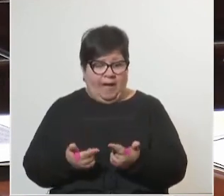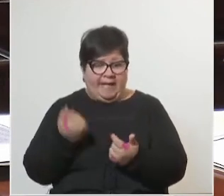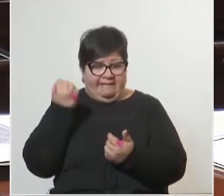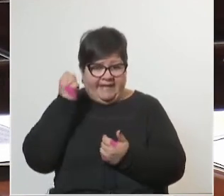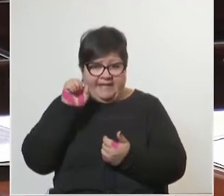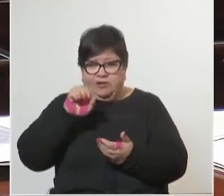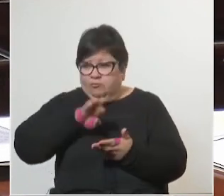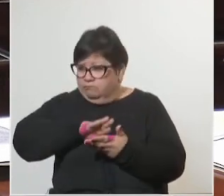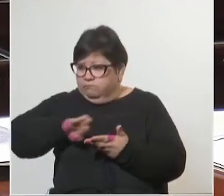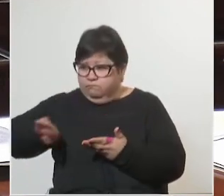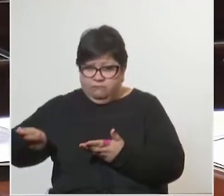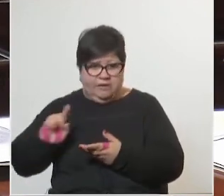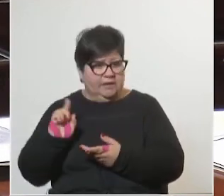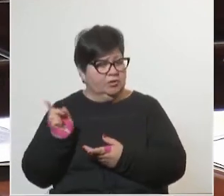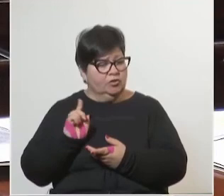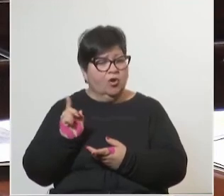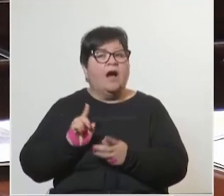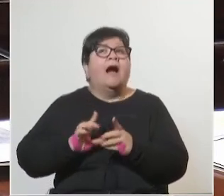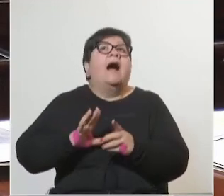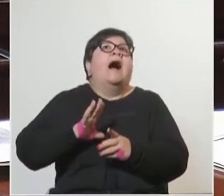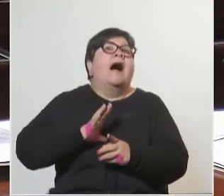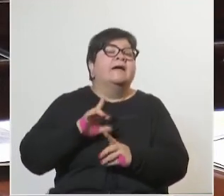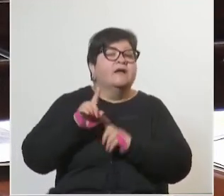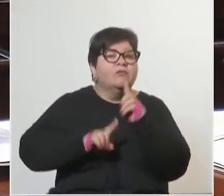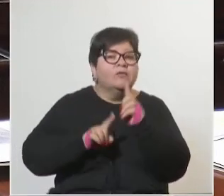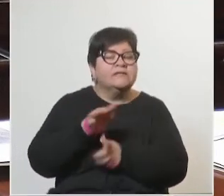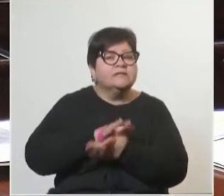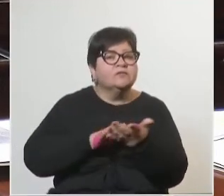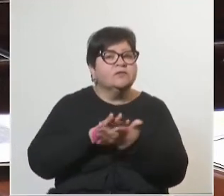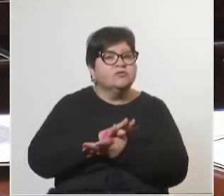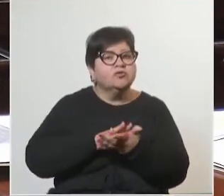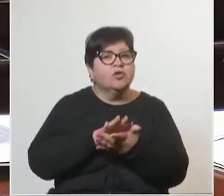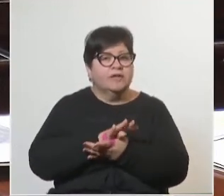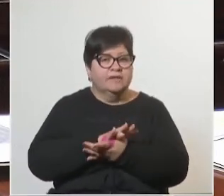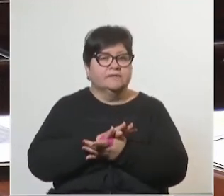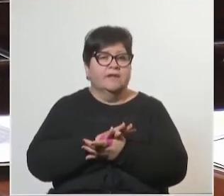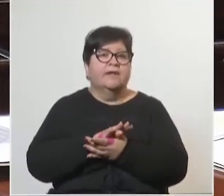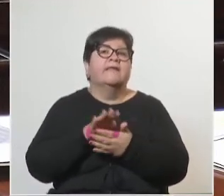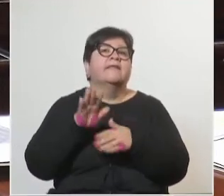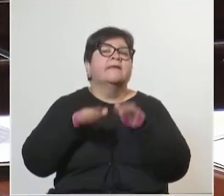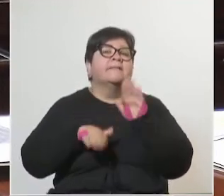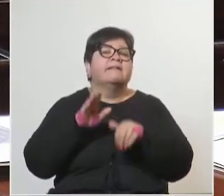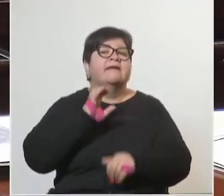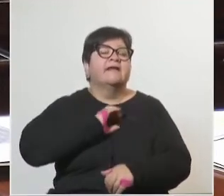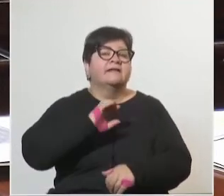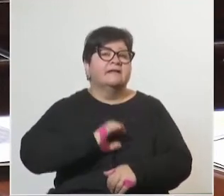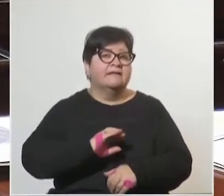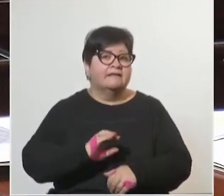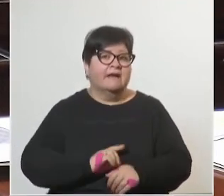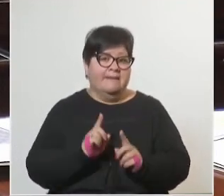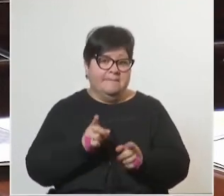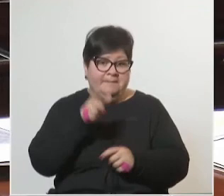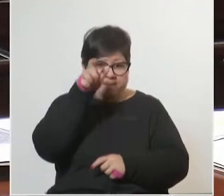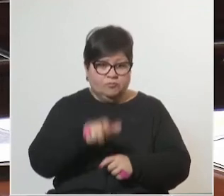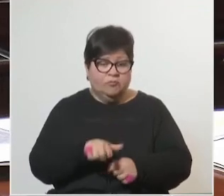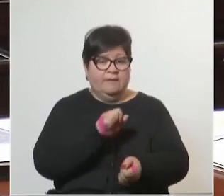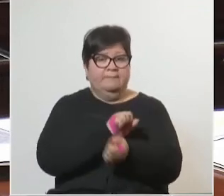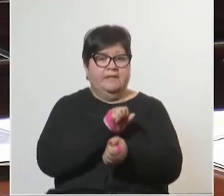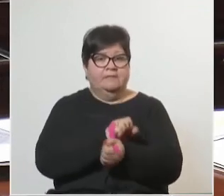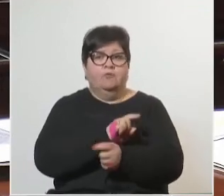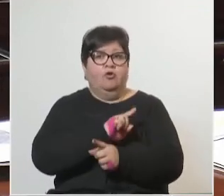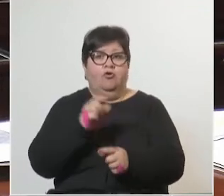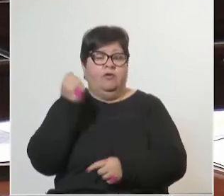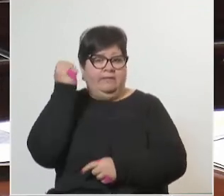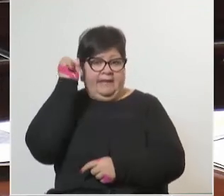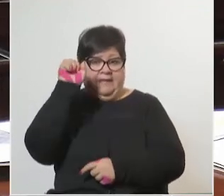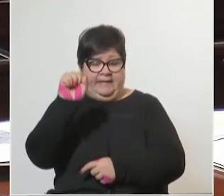sin perjuicio de que en algunos casos se recluya al imputado atendiendo a sus propias características, pero no por el delito que se le